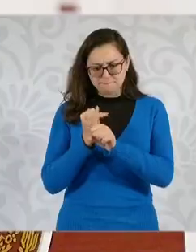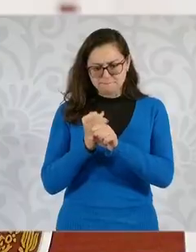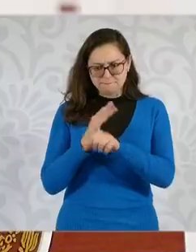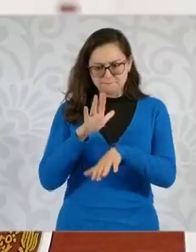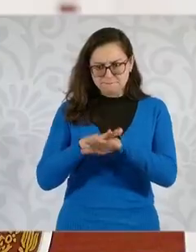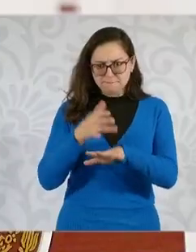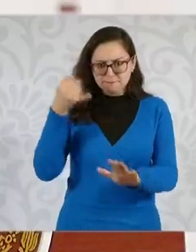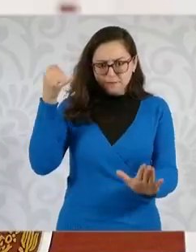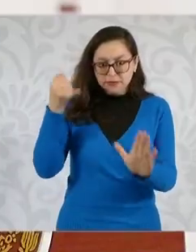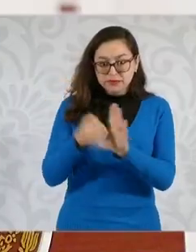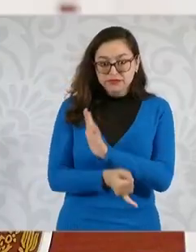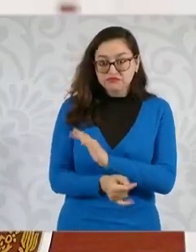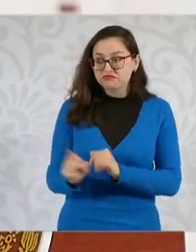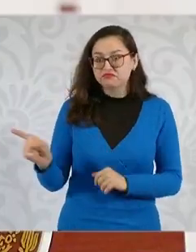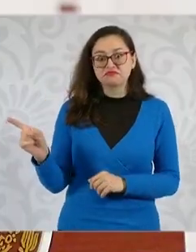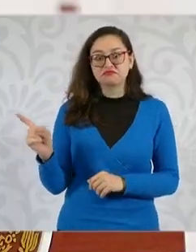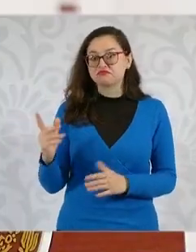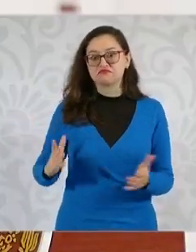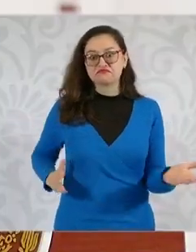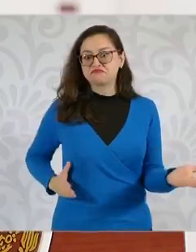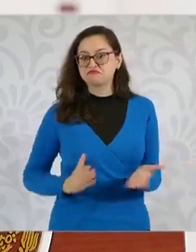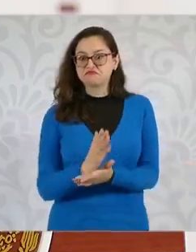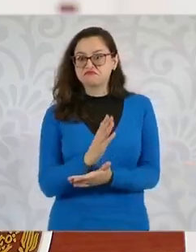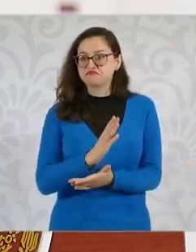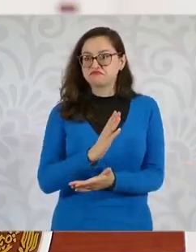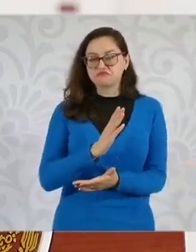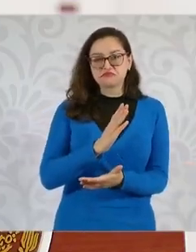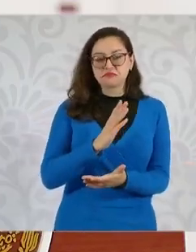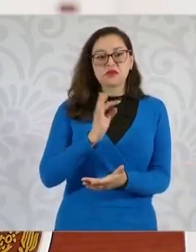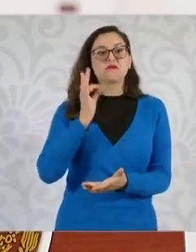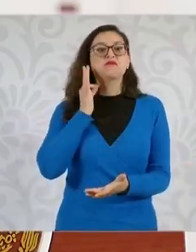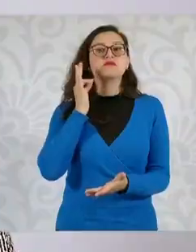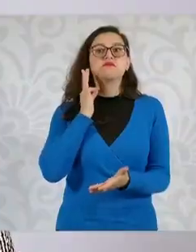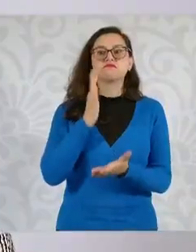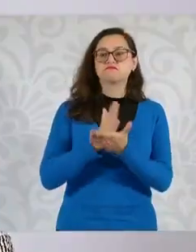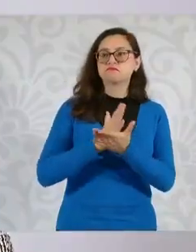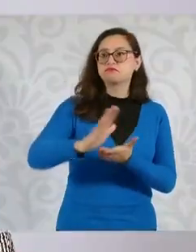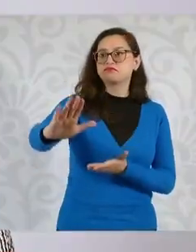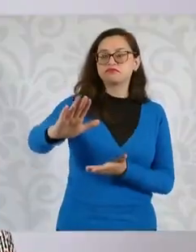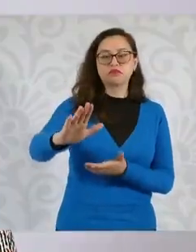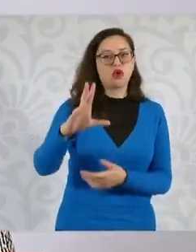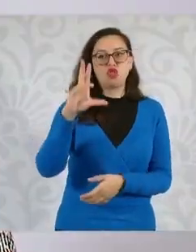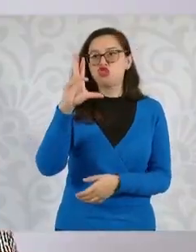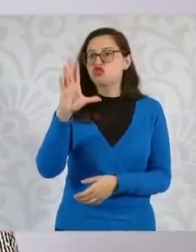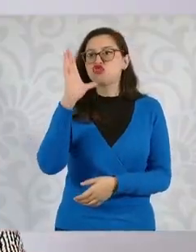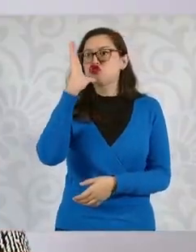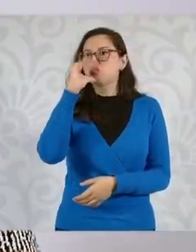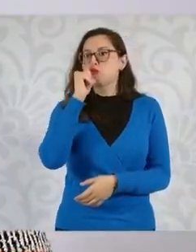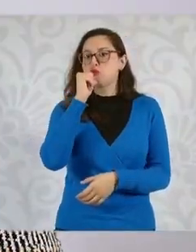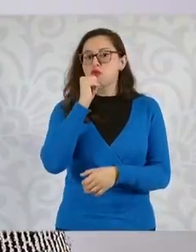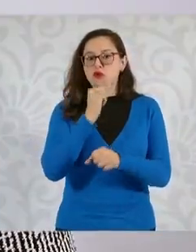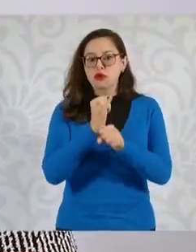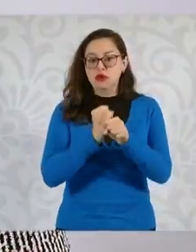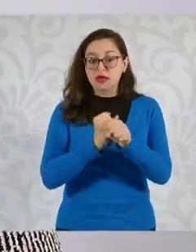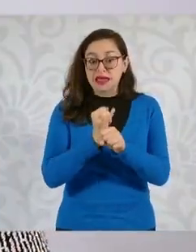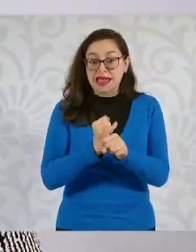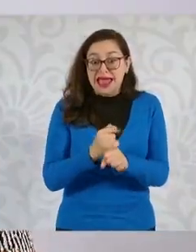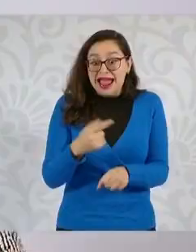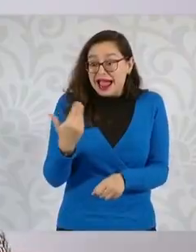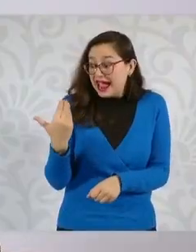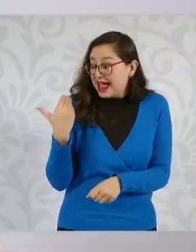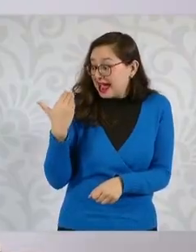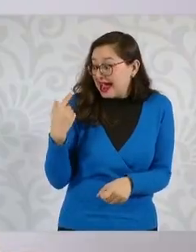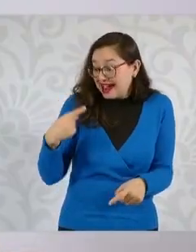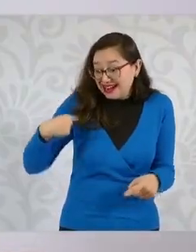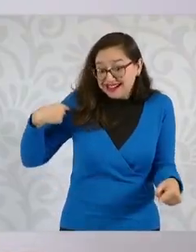carpeta de investigación y continuar con la investigación correspondiente. Estamos hablando del año 2024.